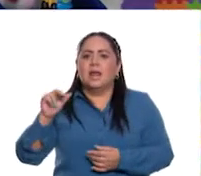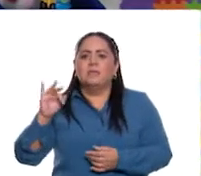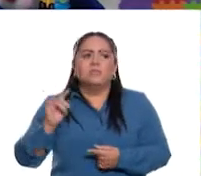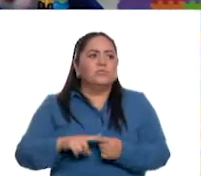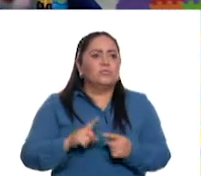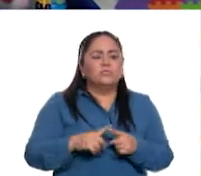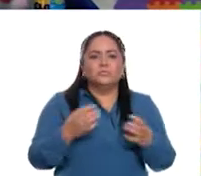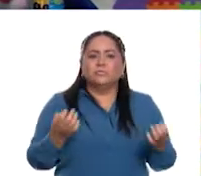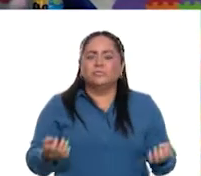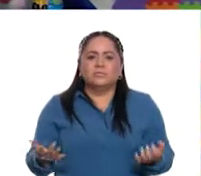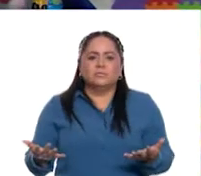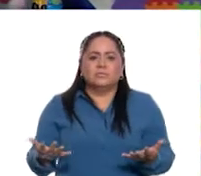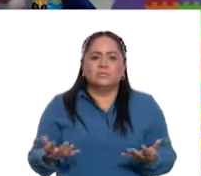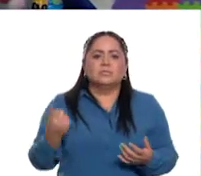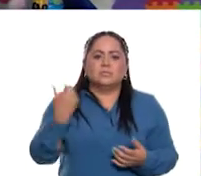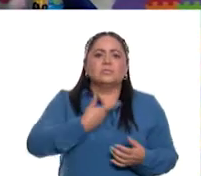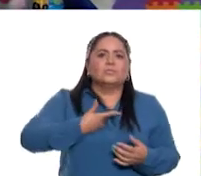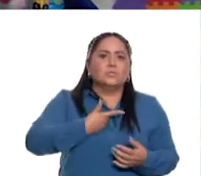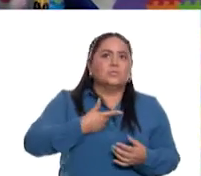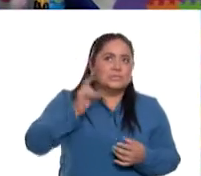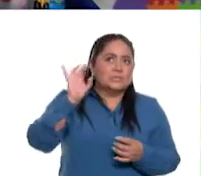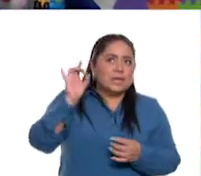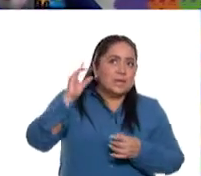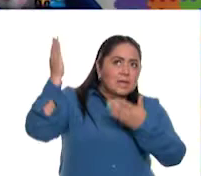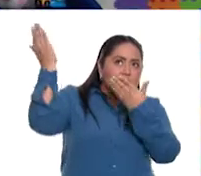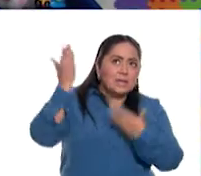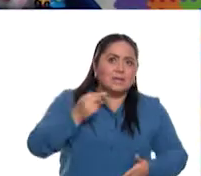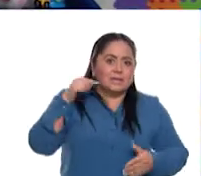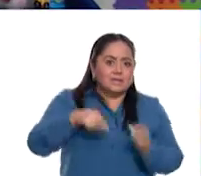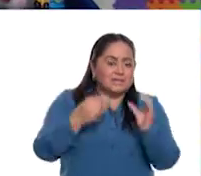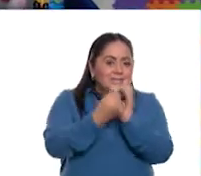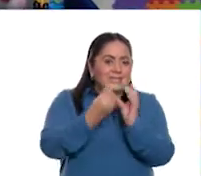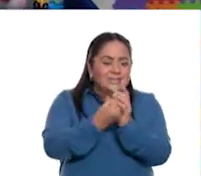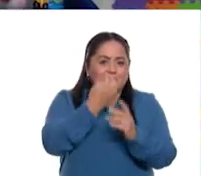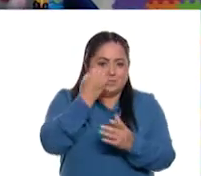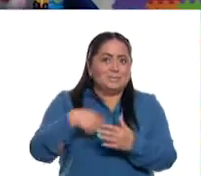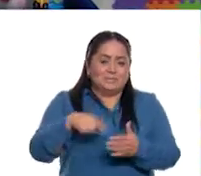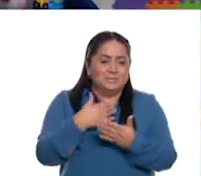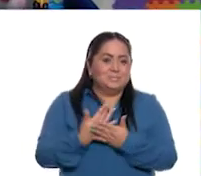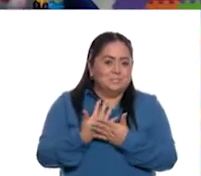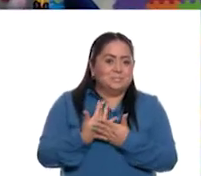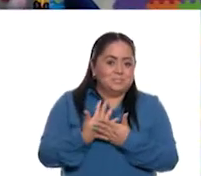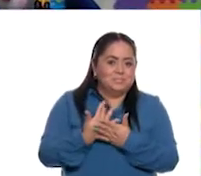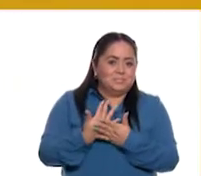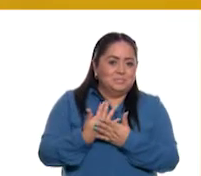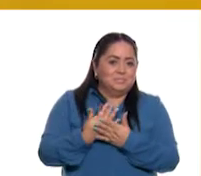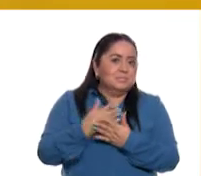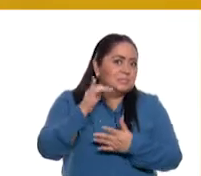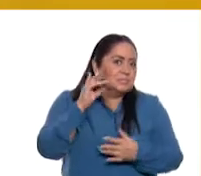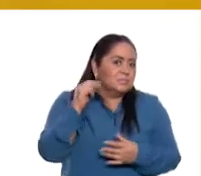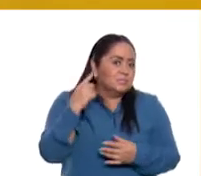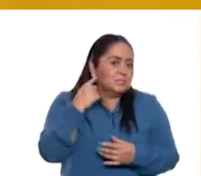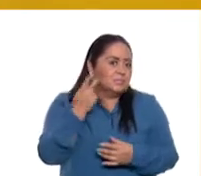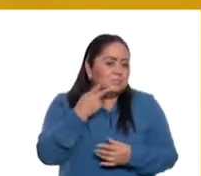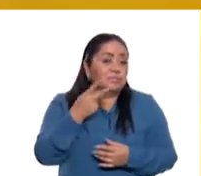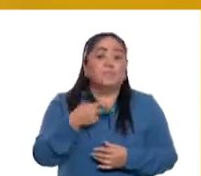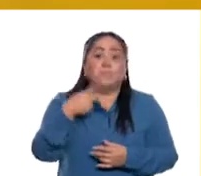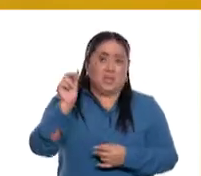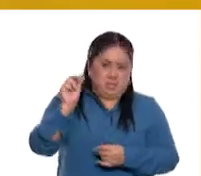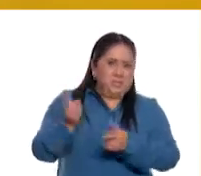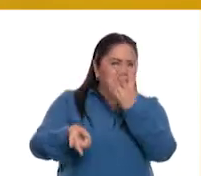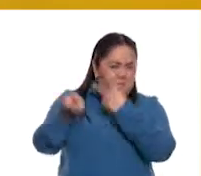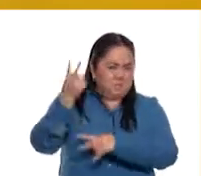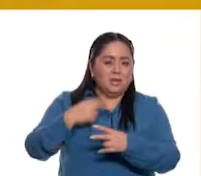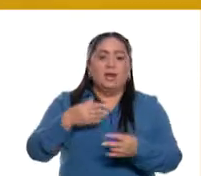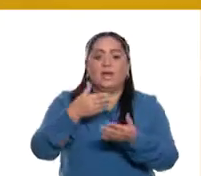ahí. Qué gusto saber que están por llegar al salón de clases. Aquí lo estamos esperando. ¿Me copian? Y en lo que